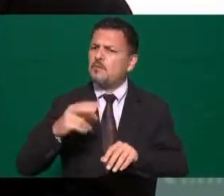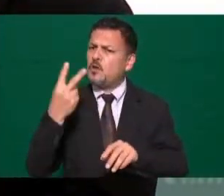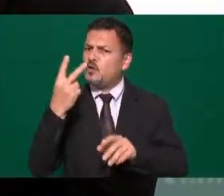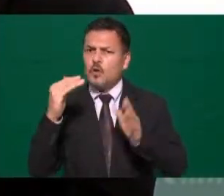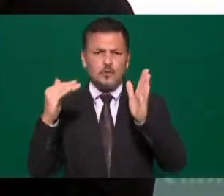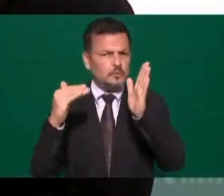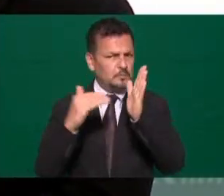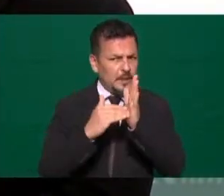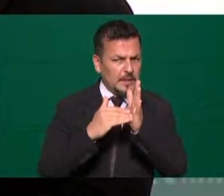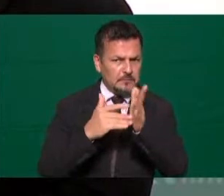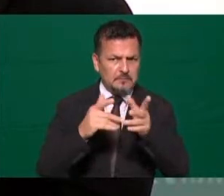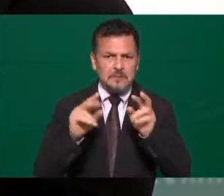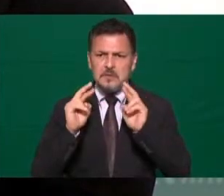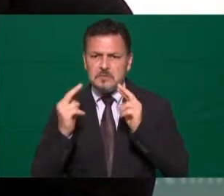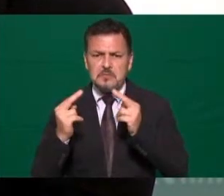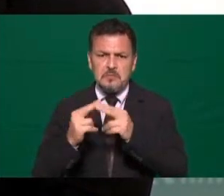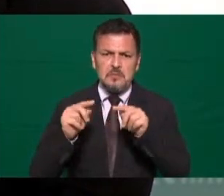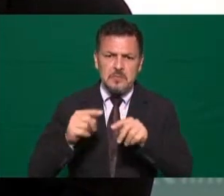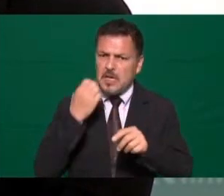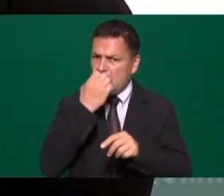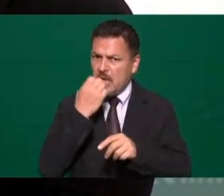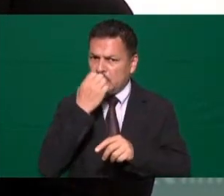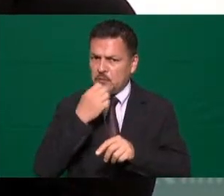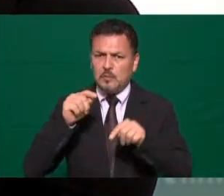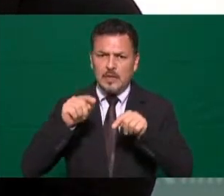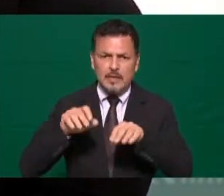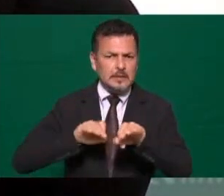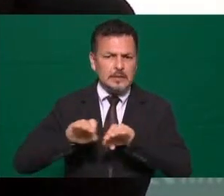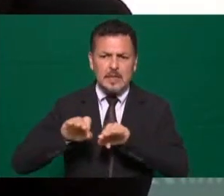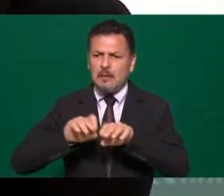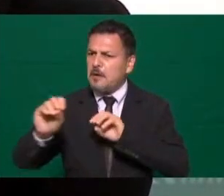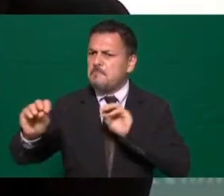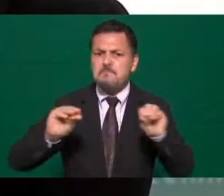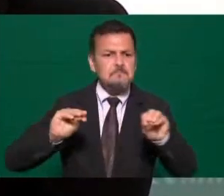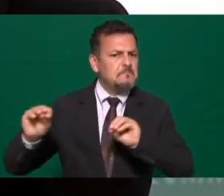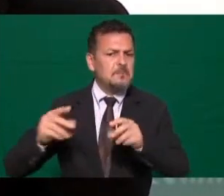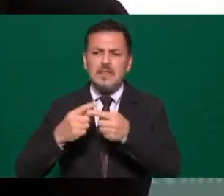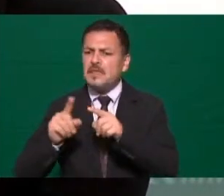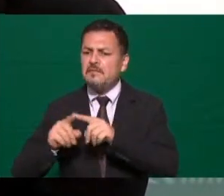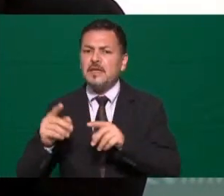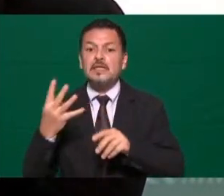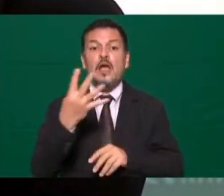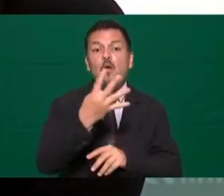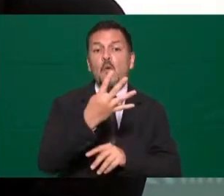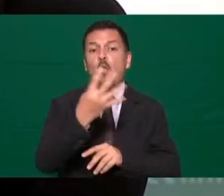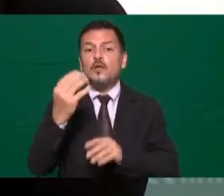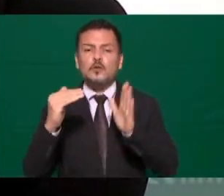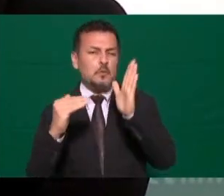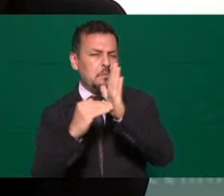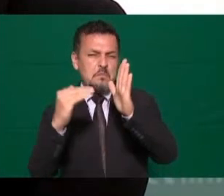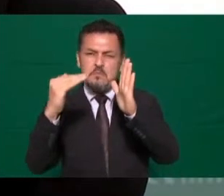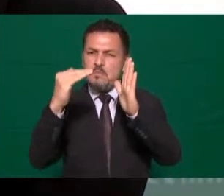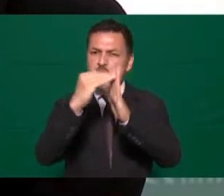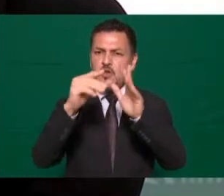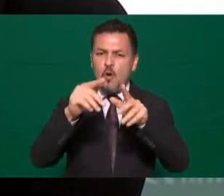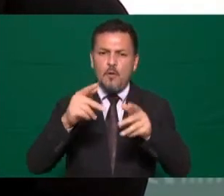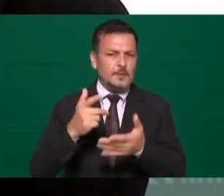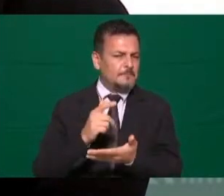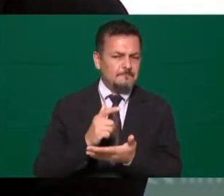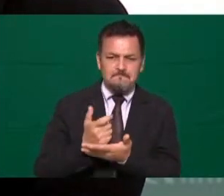comités escolares y dispersado casi 400 millones de pesos, comentábamos con el